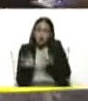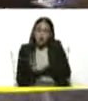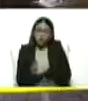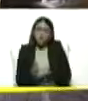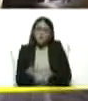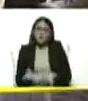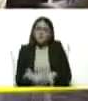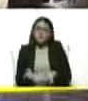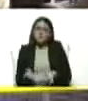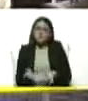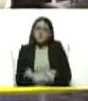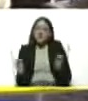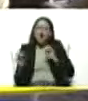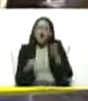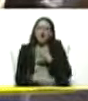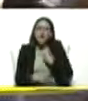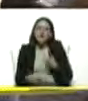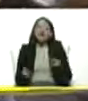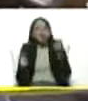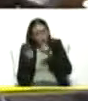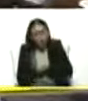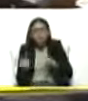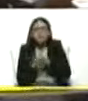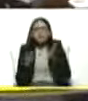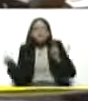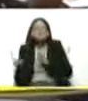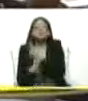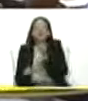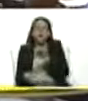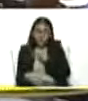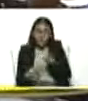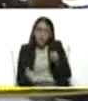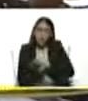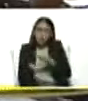¿O es que a alguien le gusta que vuelva la violencia?